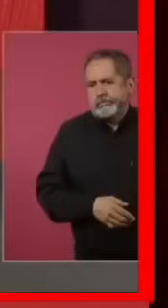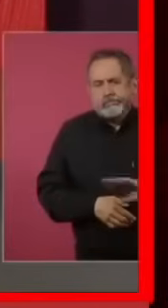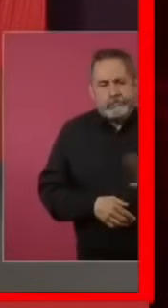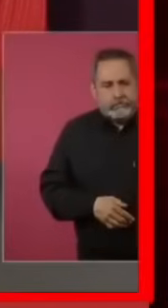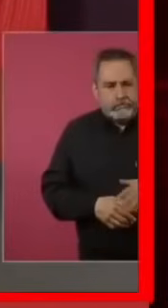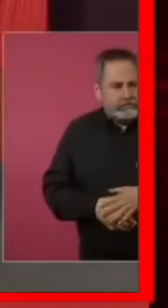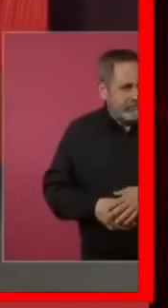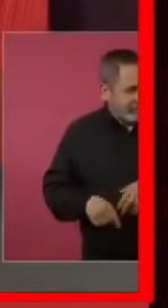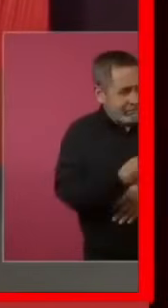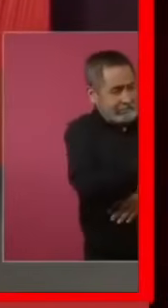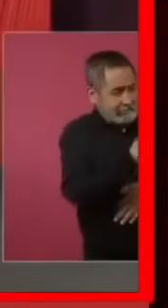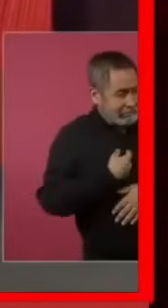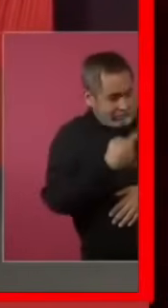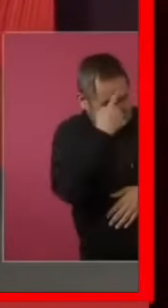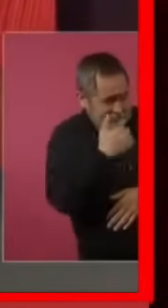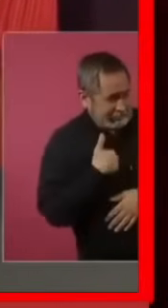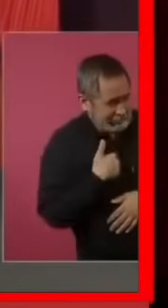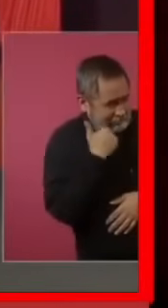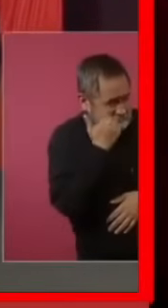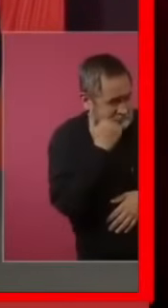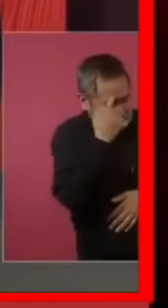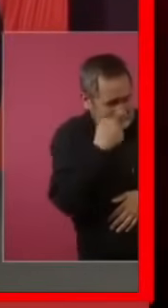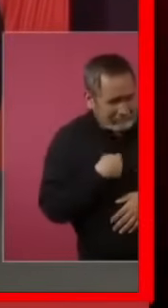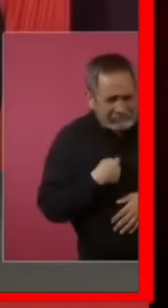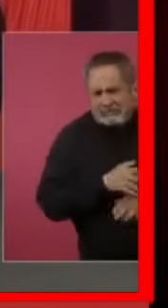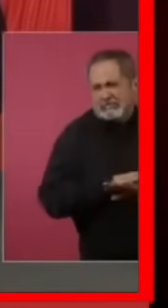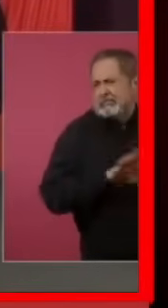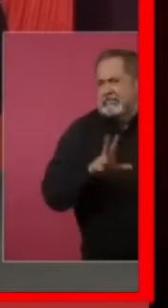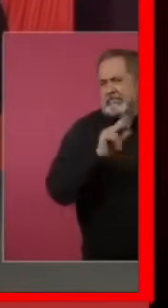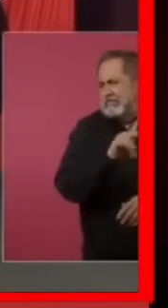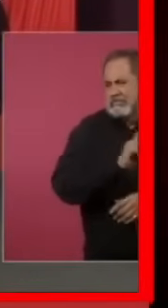no, si esto no es de regateo,